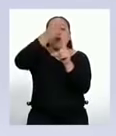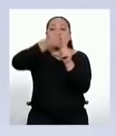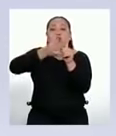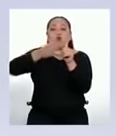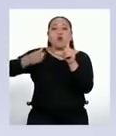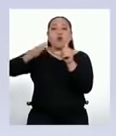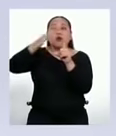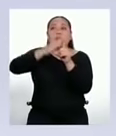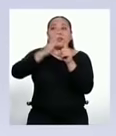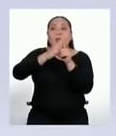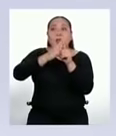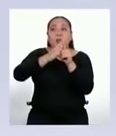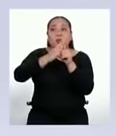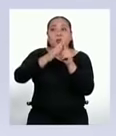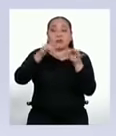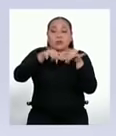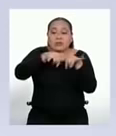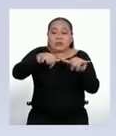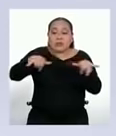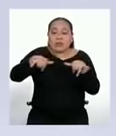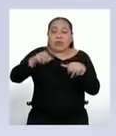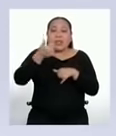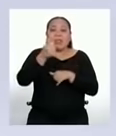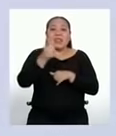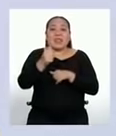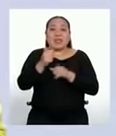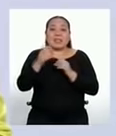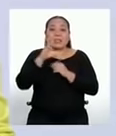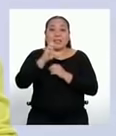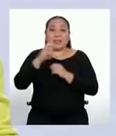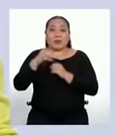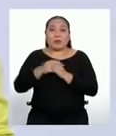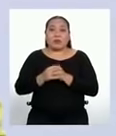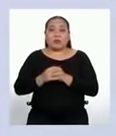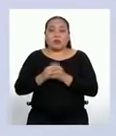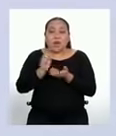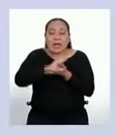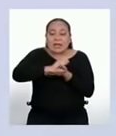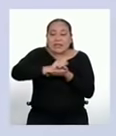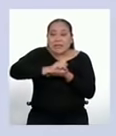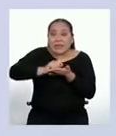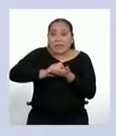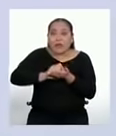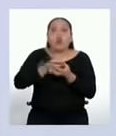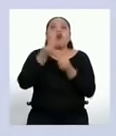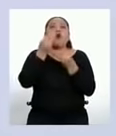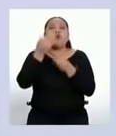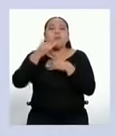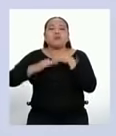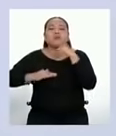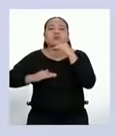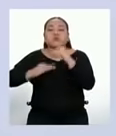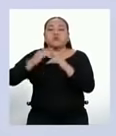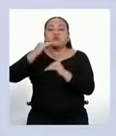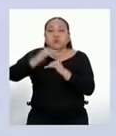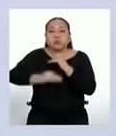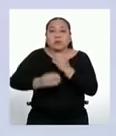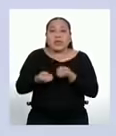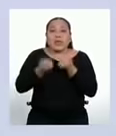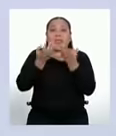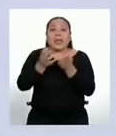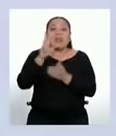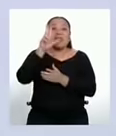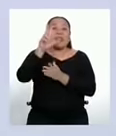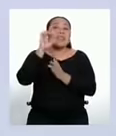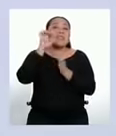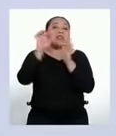de un segmento de longitud de 10 centímetros. Escribe el procedimiento que realizaste y da 3 ejemplos en